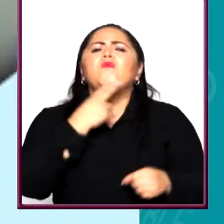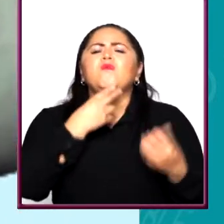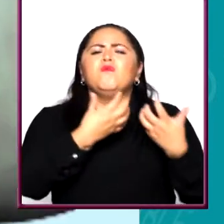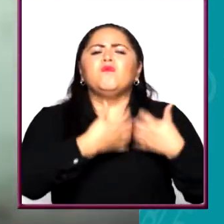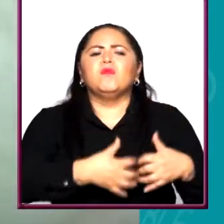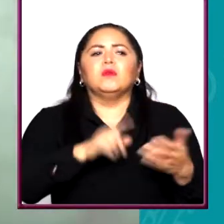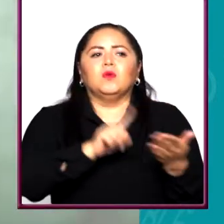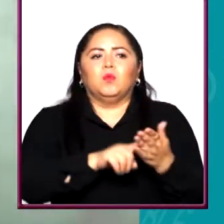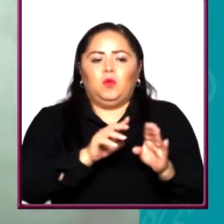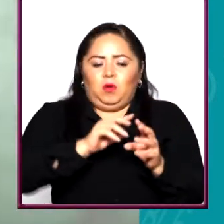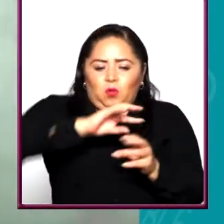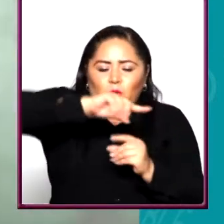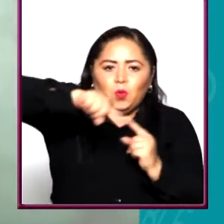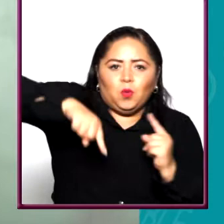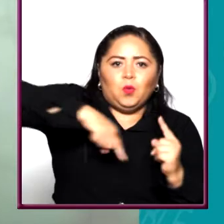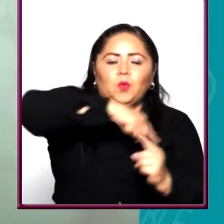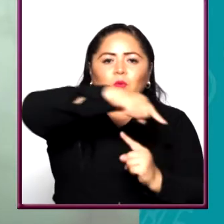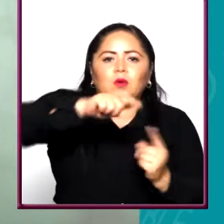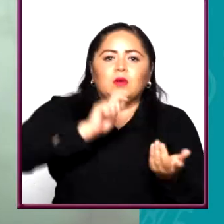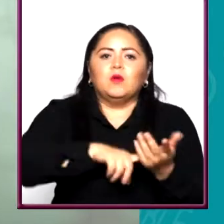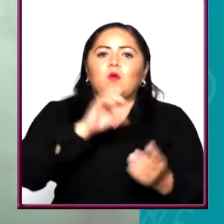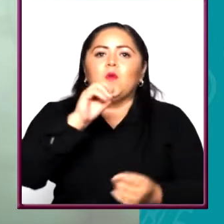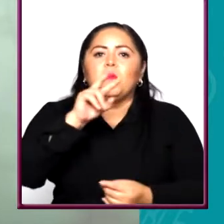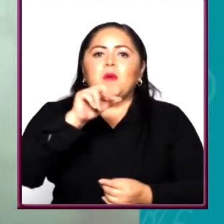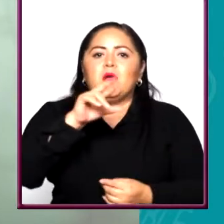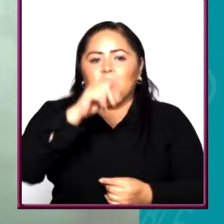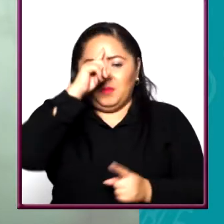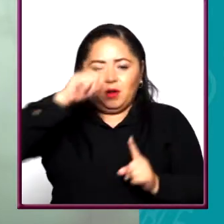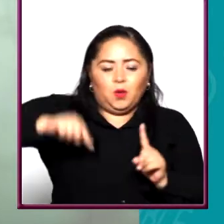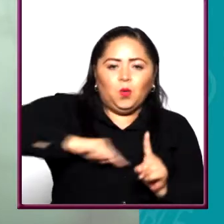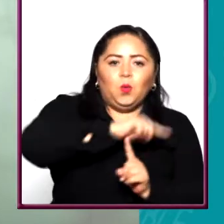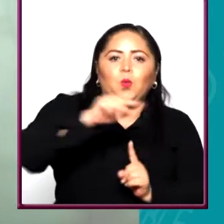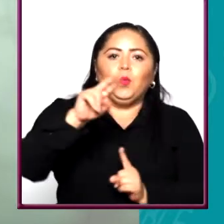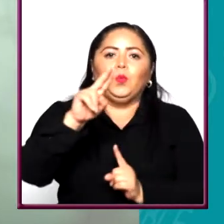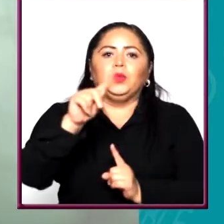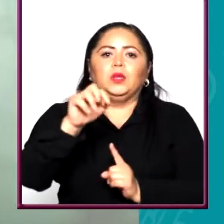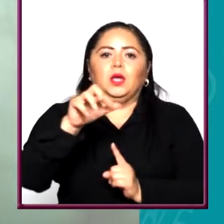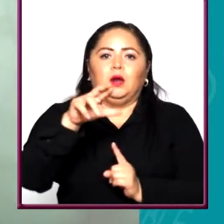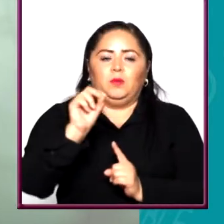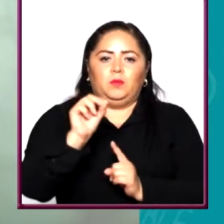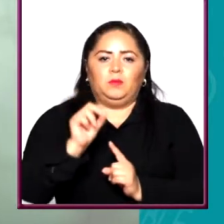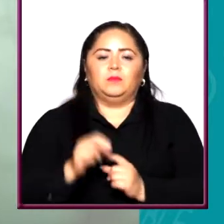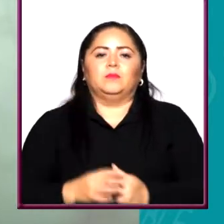Su función es succionar y transportar al óvulo desde el ovario hacia el útero.